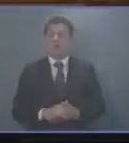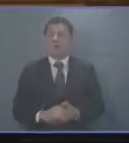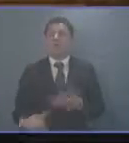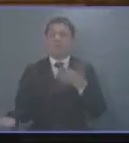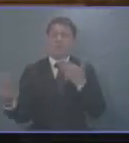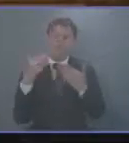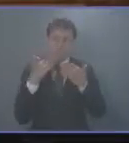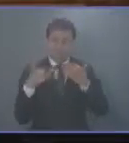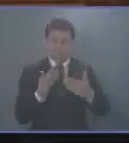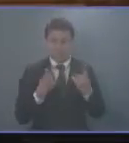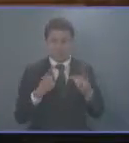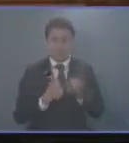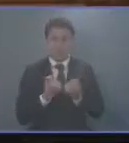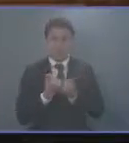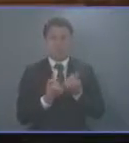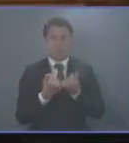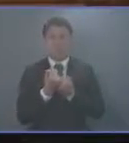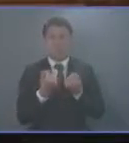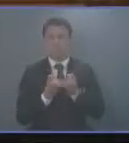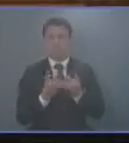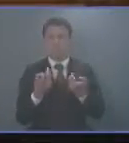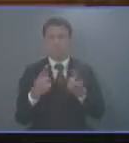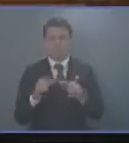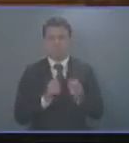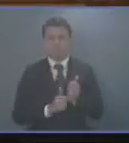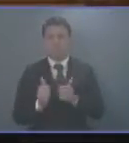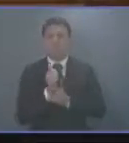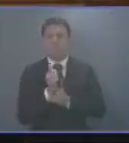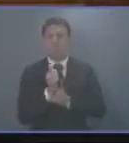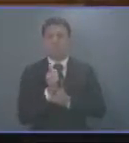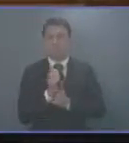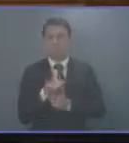decirles que estamos con ellos y que vamos a darle seguimiento a ese tema.